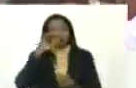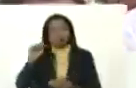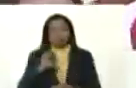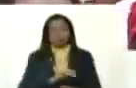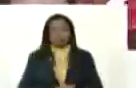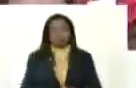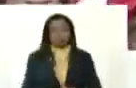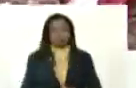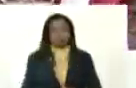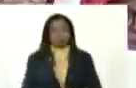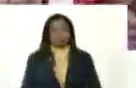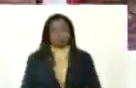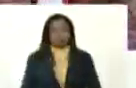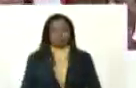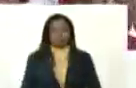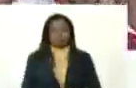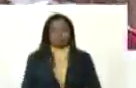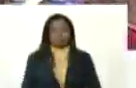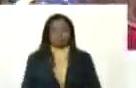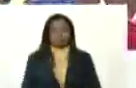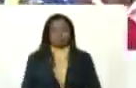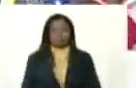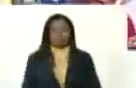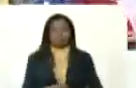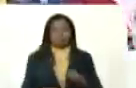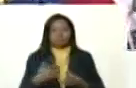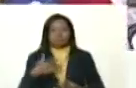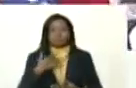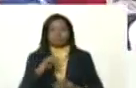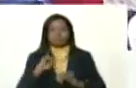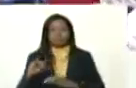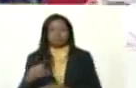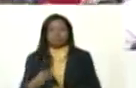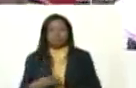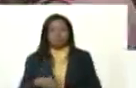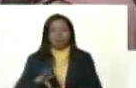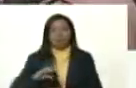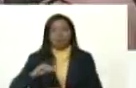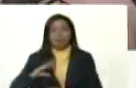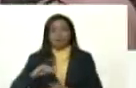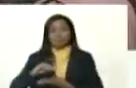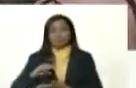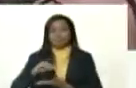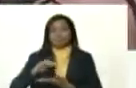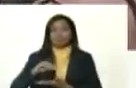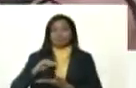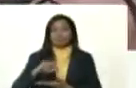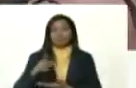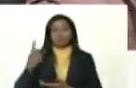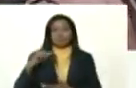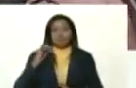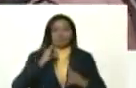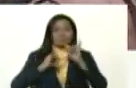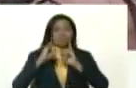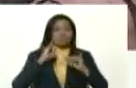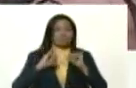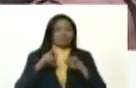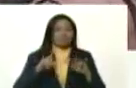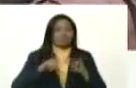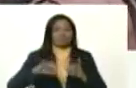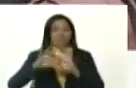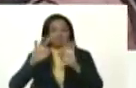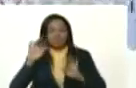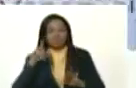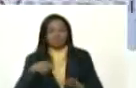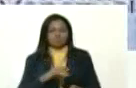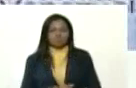Ajá, sigue contándome, ¿cómo estás ahora? ¿Cómo está la lactancia? Todavía tengo a mi niño en lactancia materna. Ya claro,